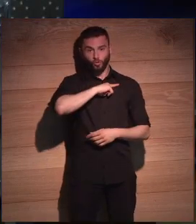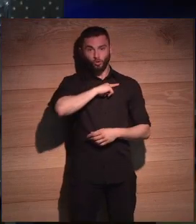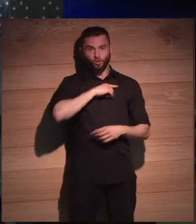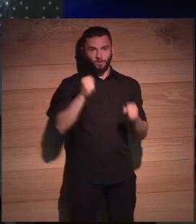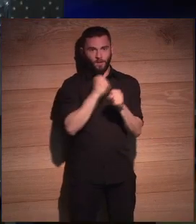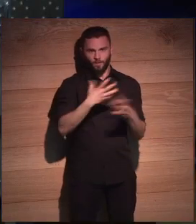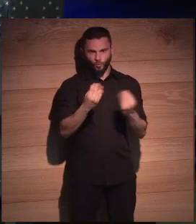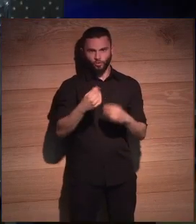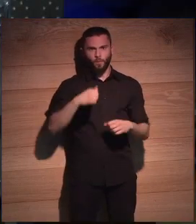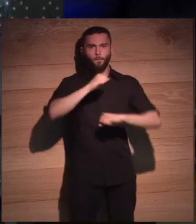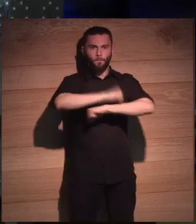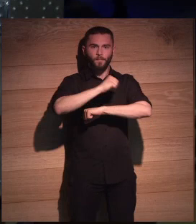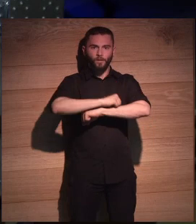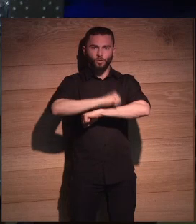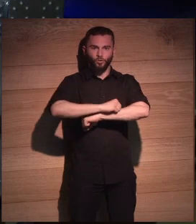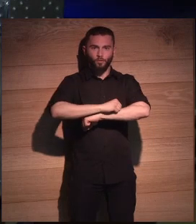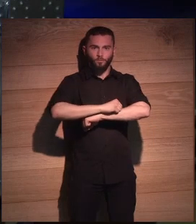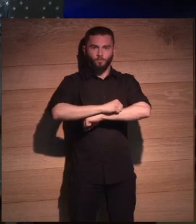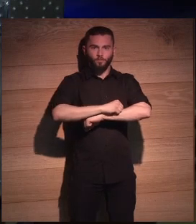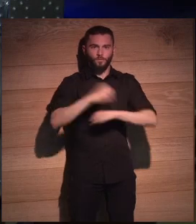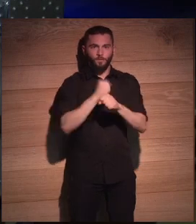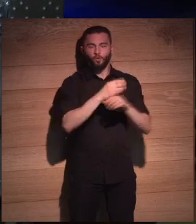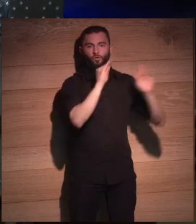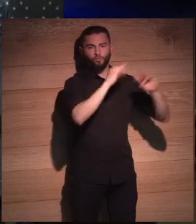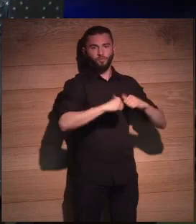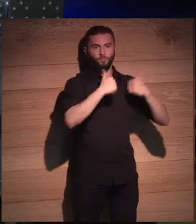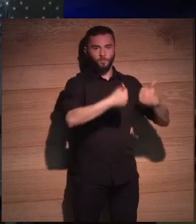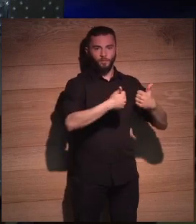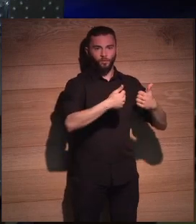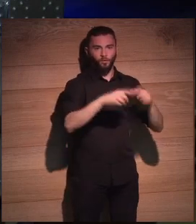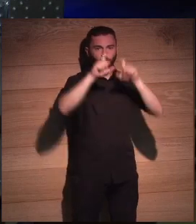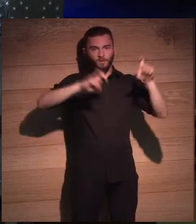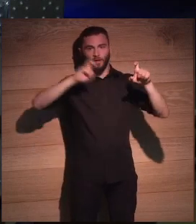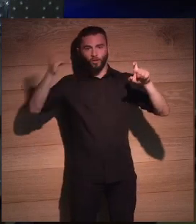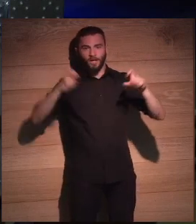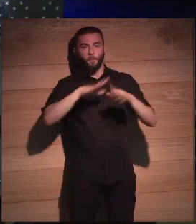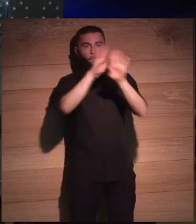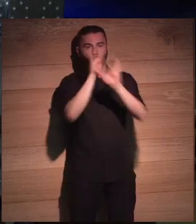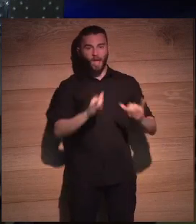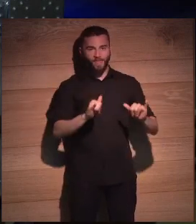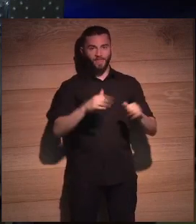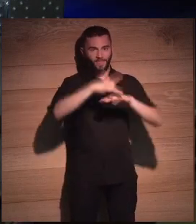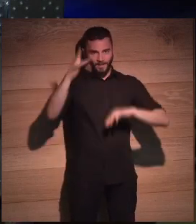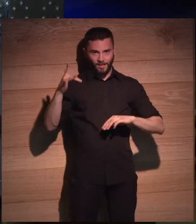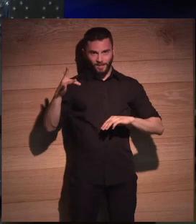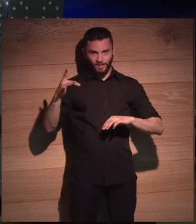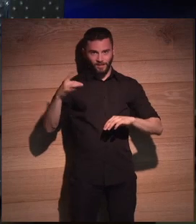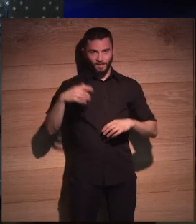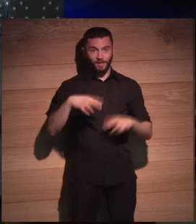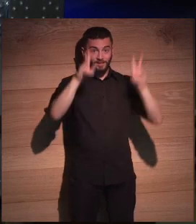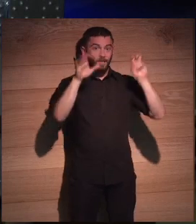Microsoft, había empezado su trabajo con un equipo que se llama Paz Digital. Hay varios equipos en empresas que han trabajado sobre esto